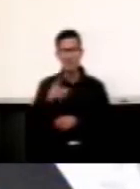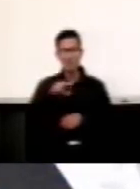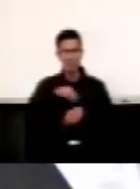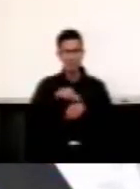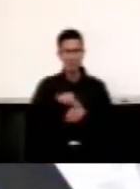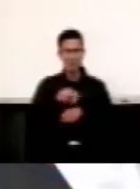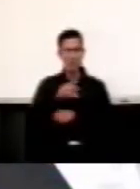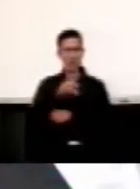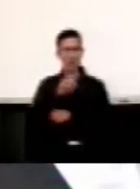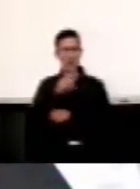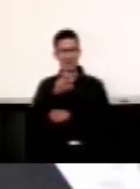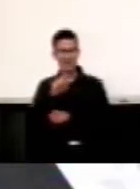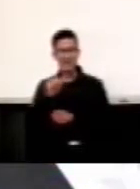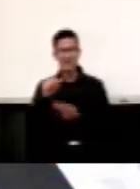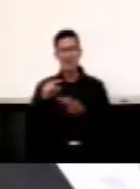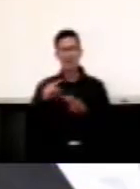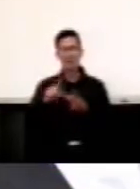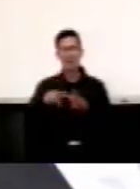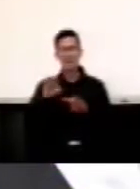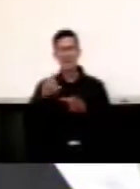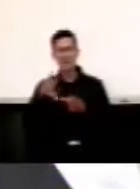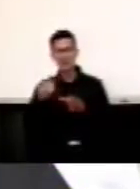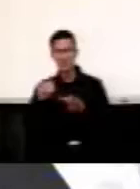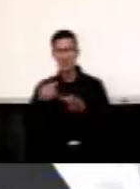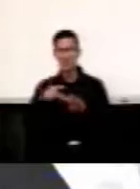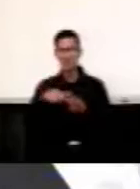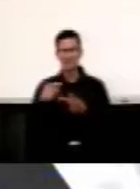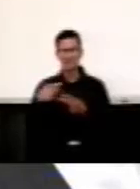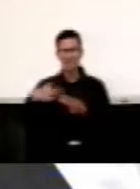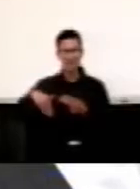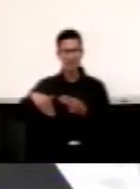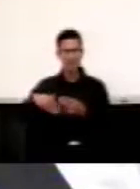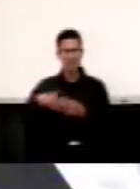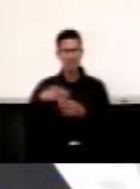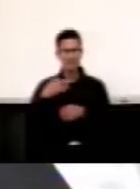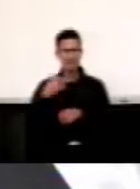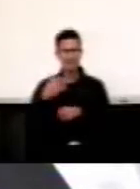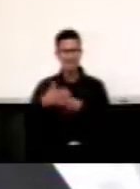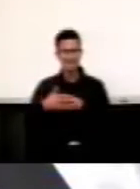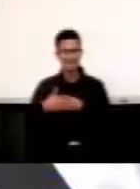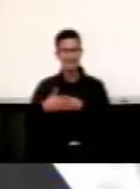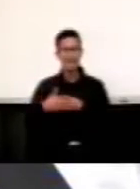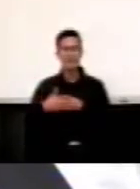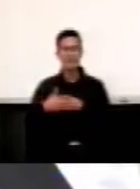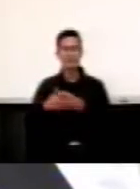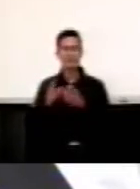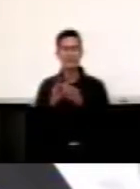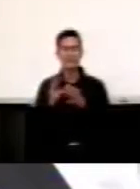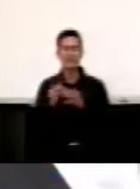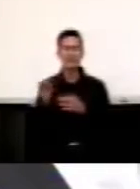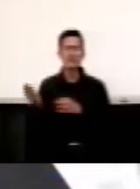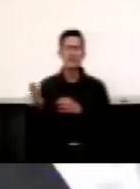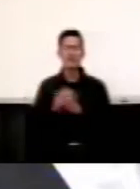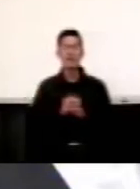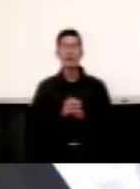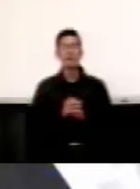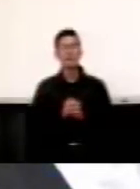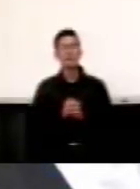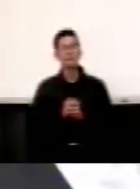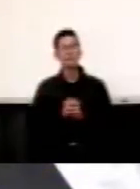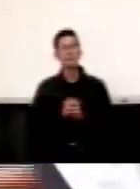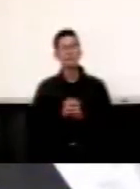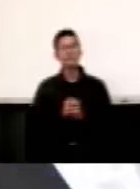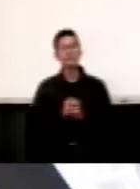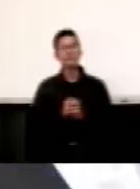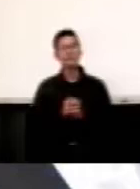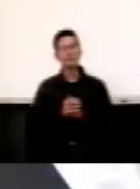O'Neill como Ganatios, que el día de hoy no puede acompañarnos, ya platicará el doctor O'Neill la razón por la cual no está aquí el doctor Ganatios, pero es